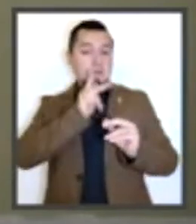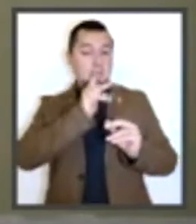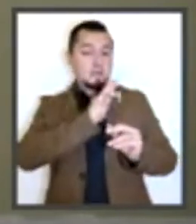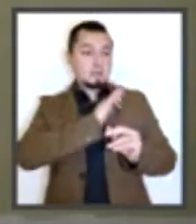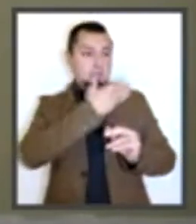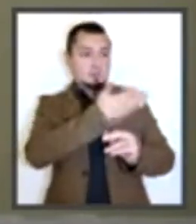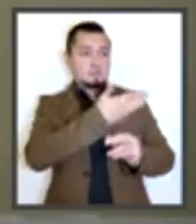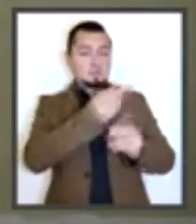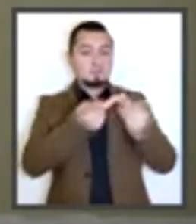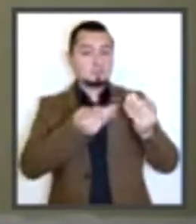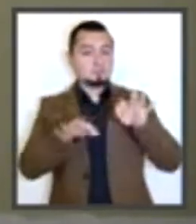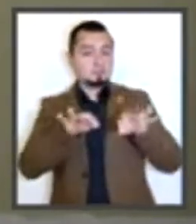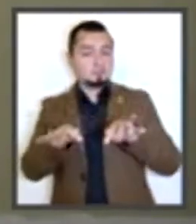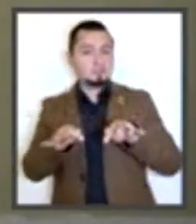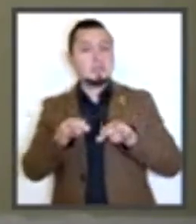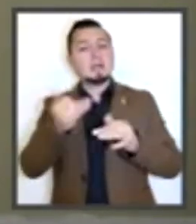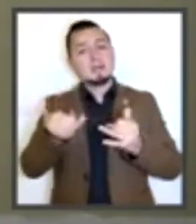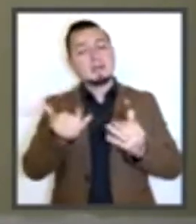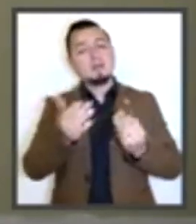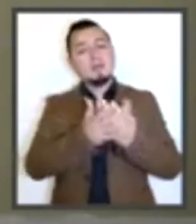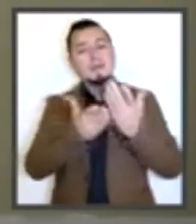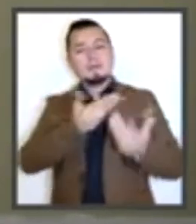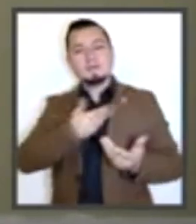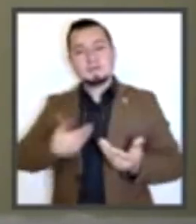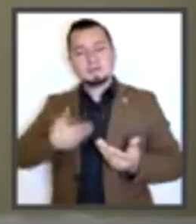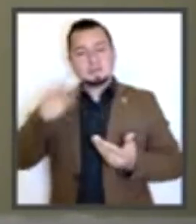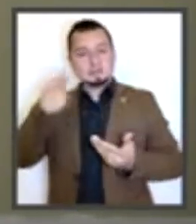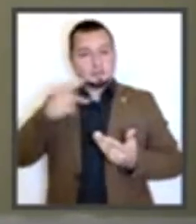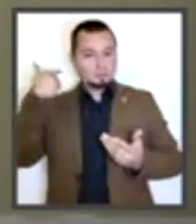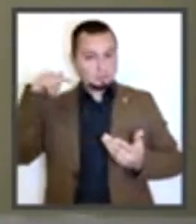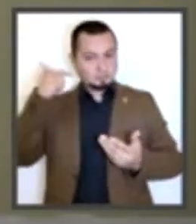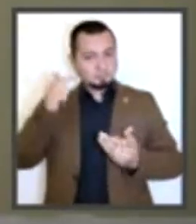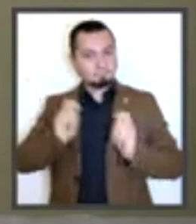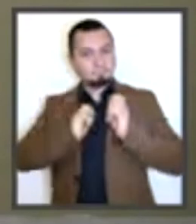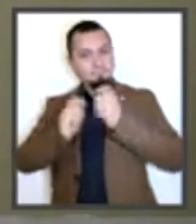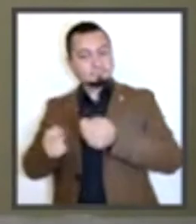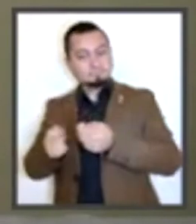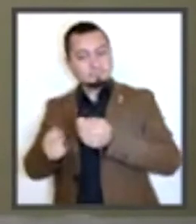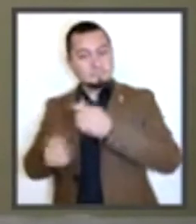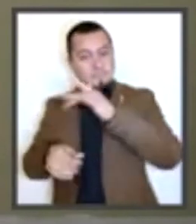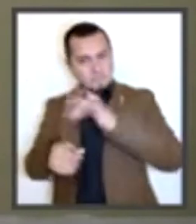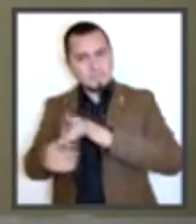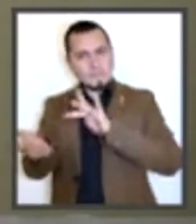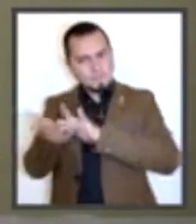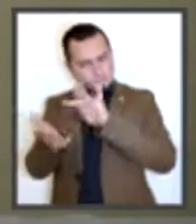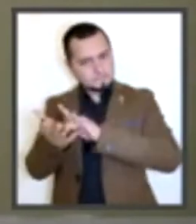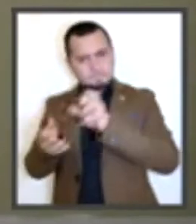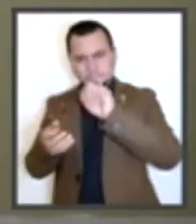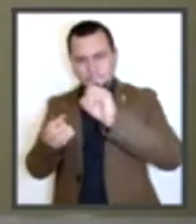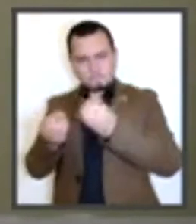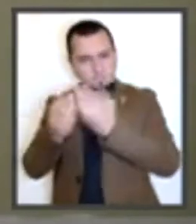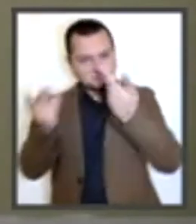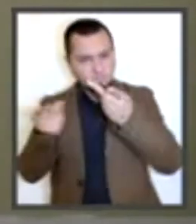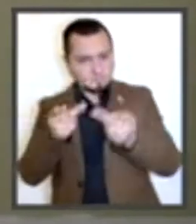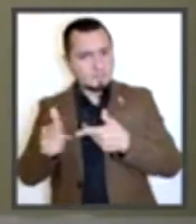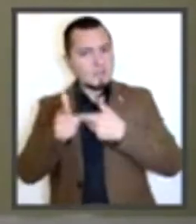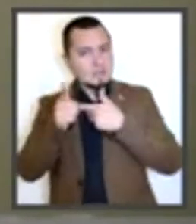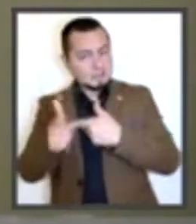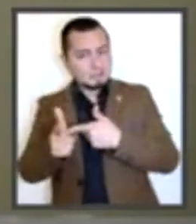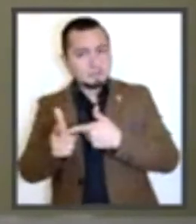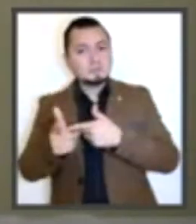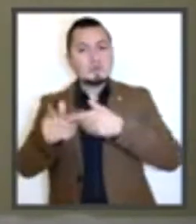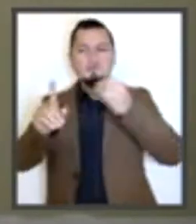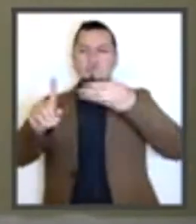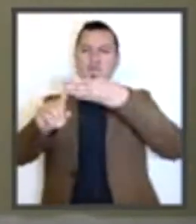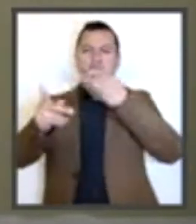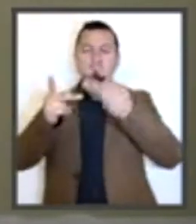felicitarte, Ricardo, por tu trabajo, y a Ismael, por reiterar el compromiso de apoyar todo lo que se requiera para que los